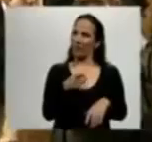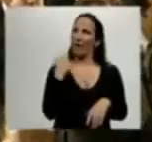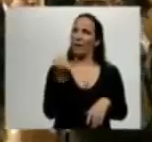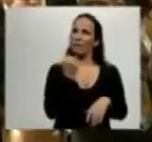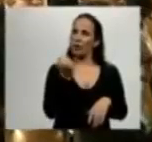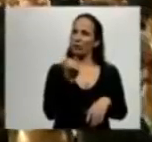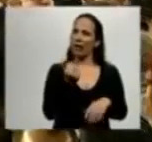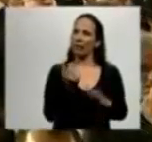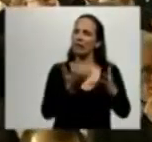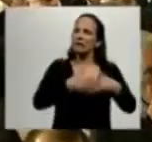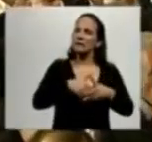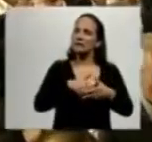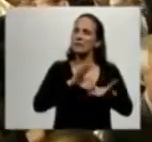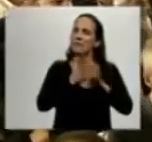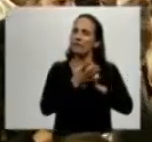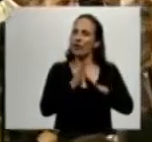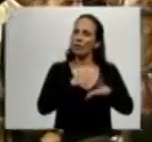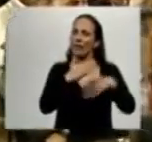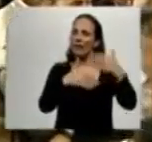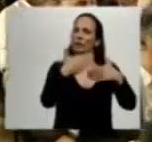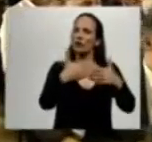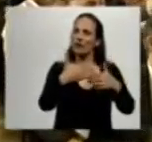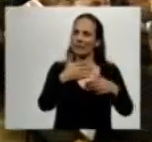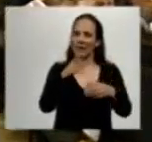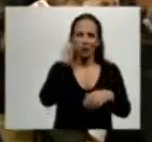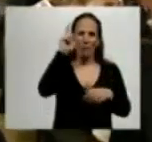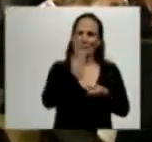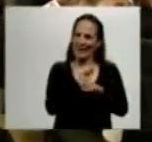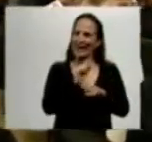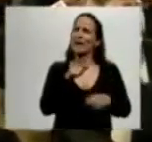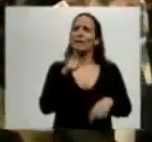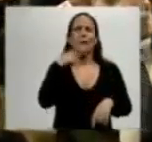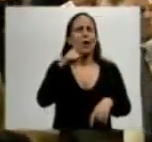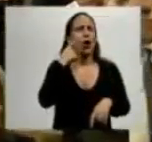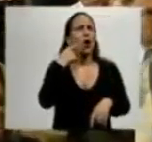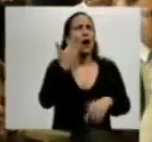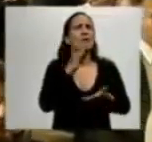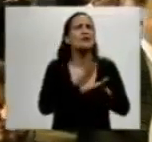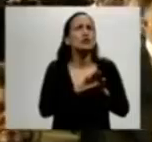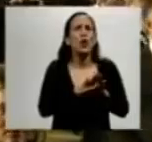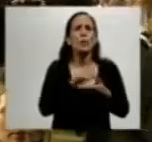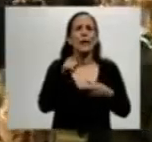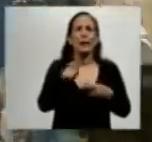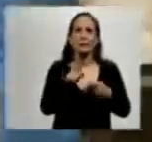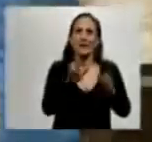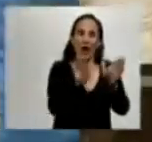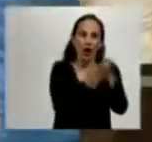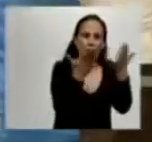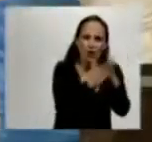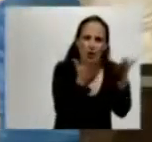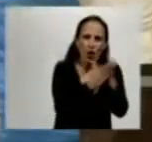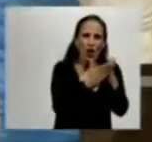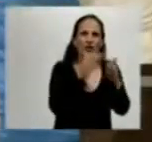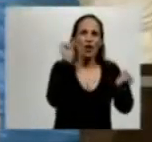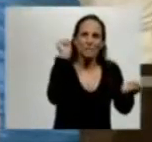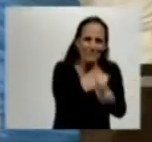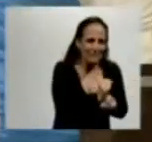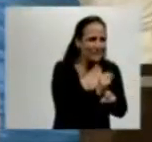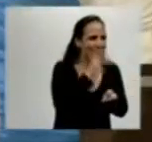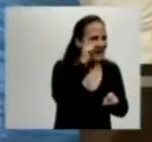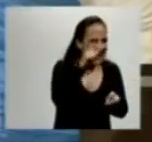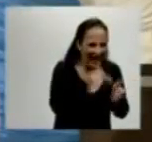del sistema procesal penal. Estamos hablando no de penas, no estamos hablando del código penal, del código de fondo, estamos